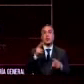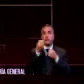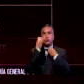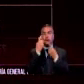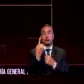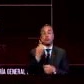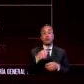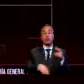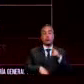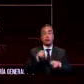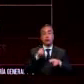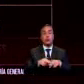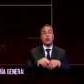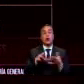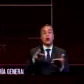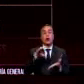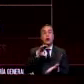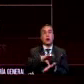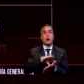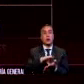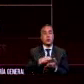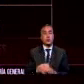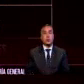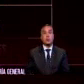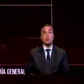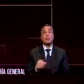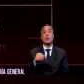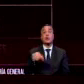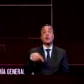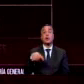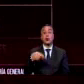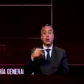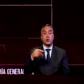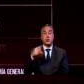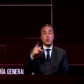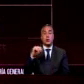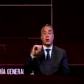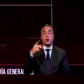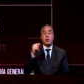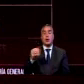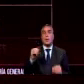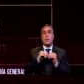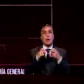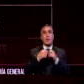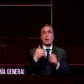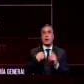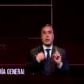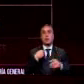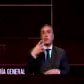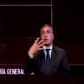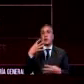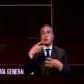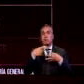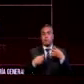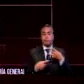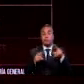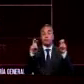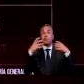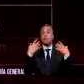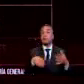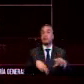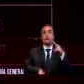por la construcción de los centros de abastecimiento bovino. Salvador Quispe de Pachacutic es el que más informes con indicios de responsabilidad penal tiene. Son 4, relacionados